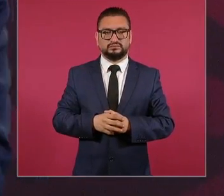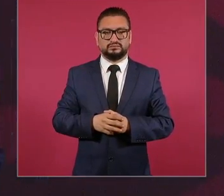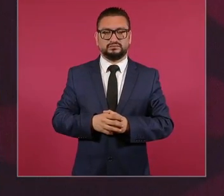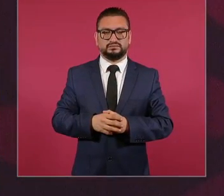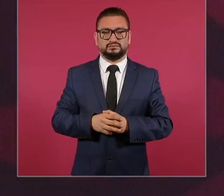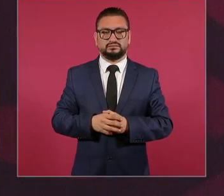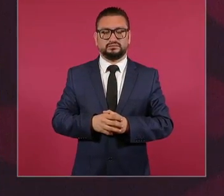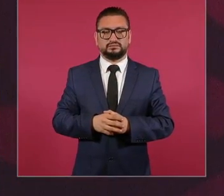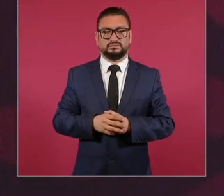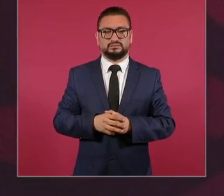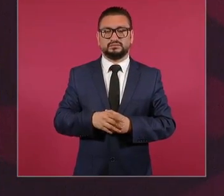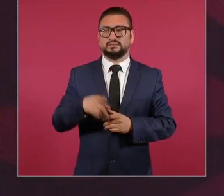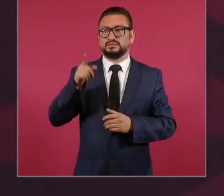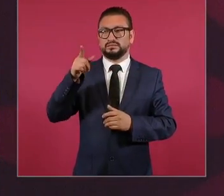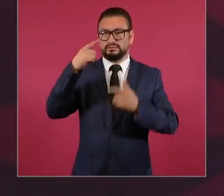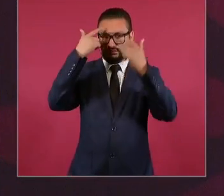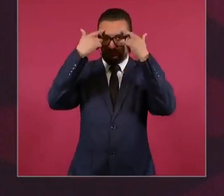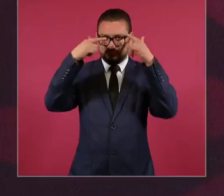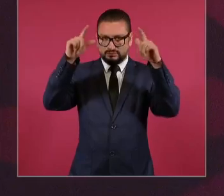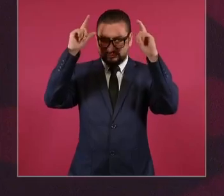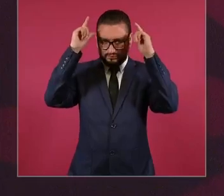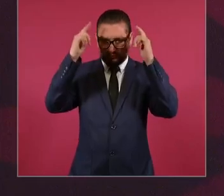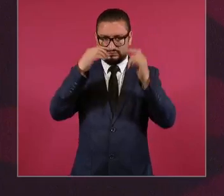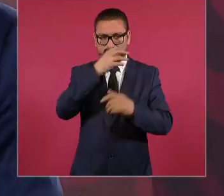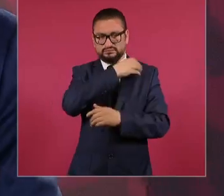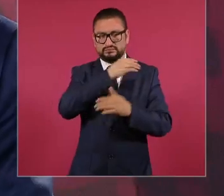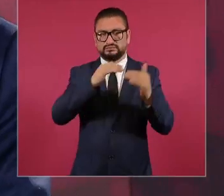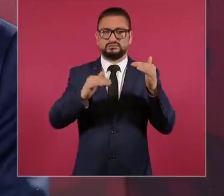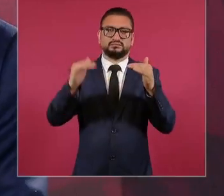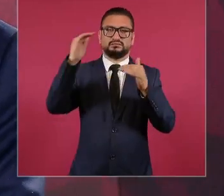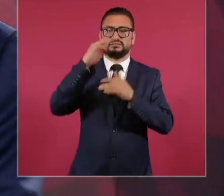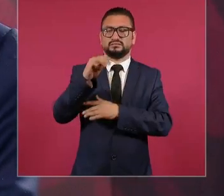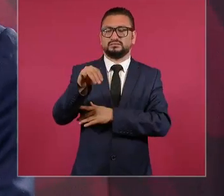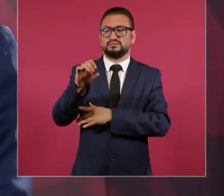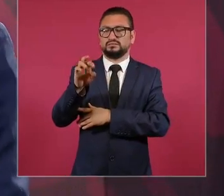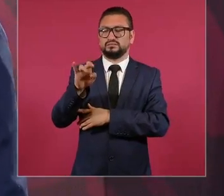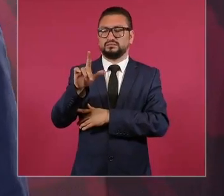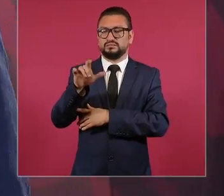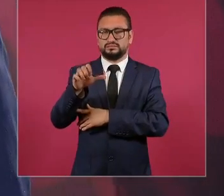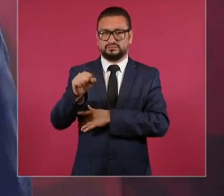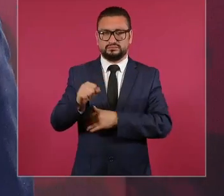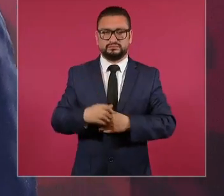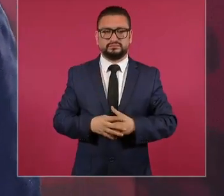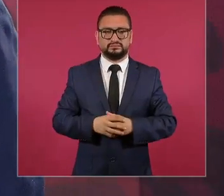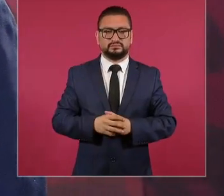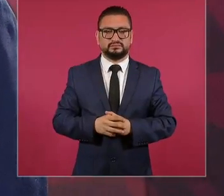es el almirante Morales sí